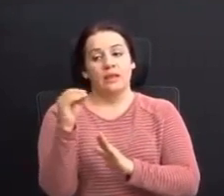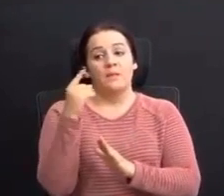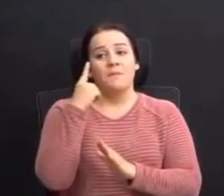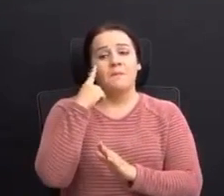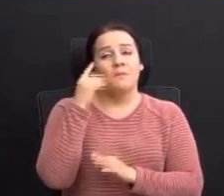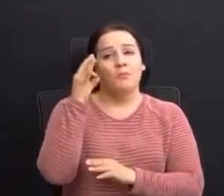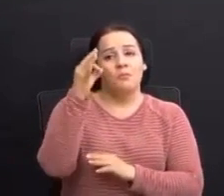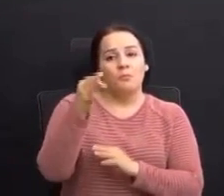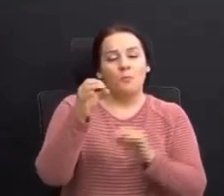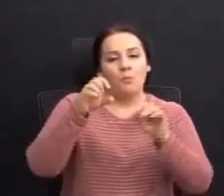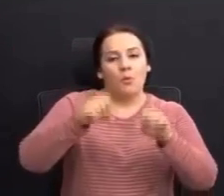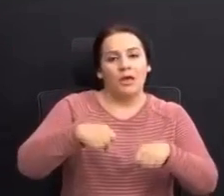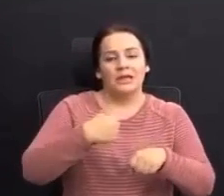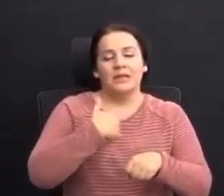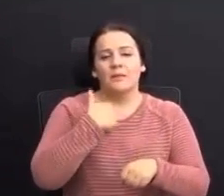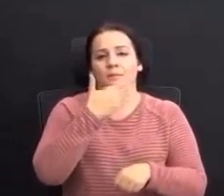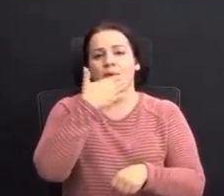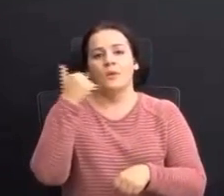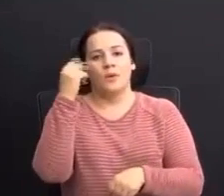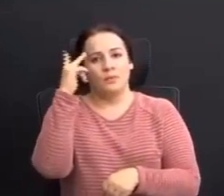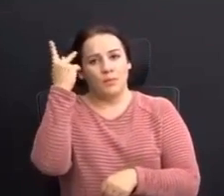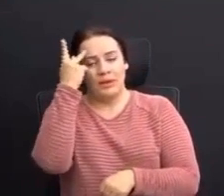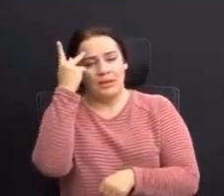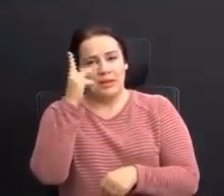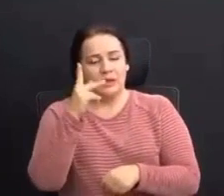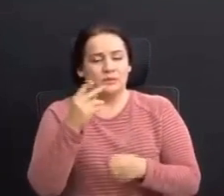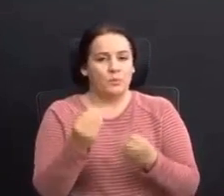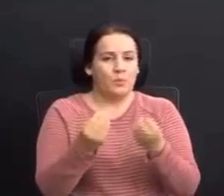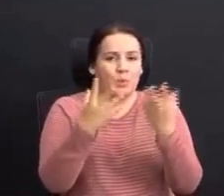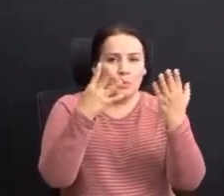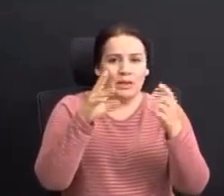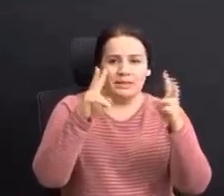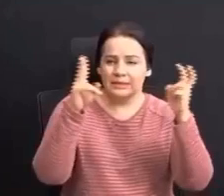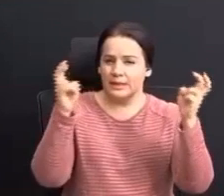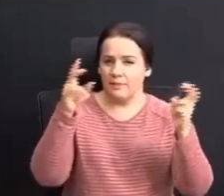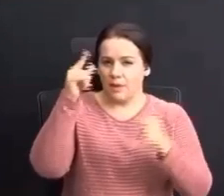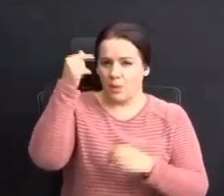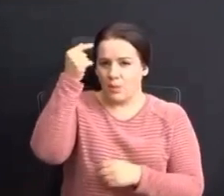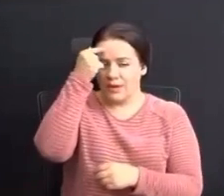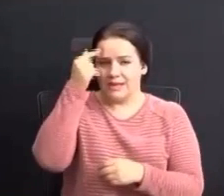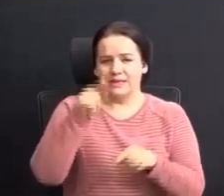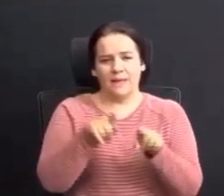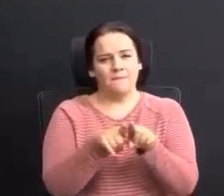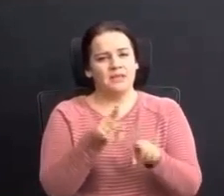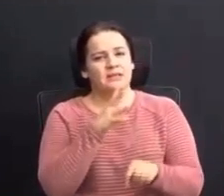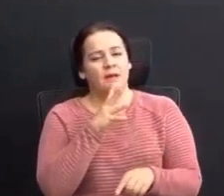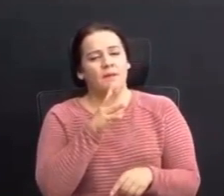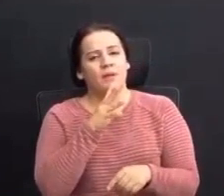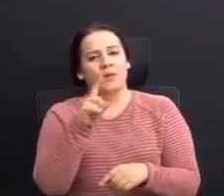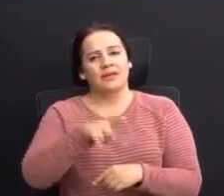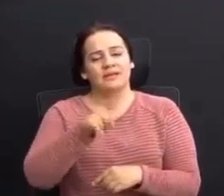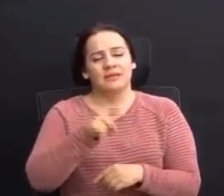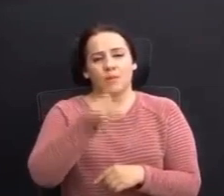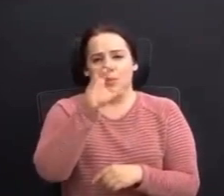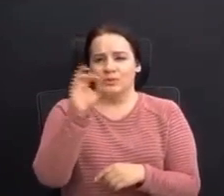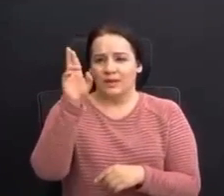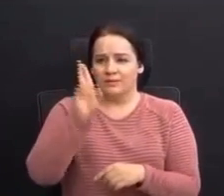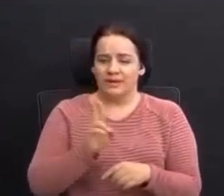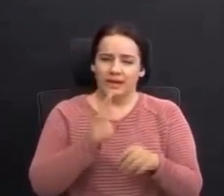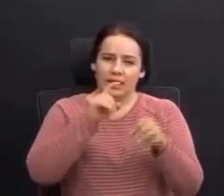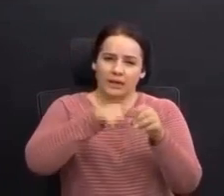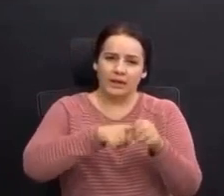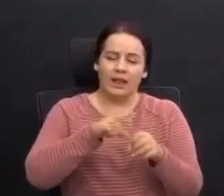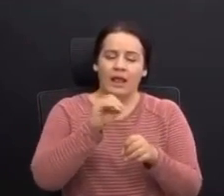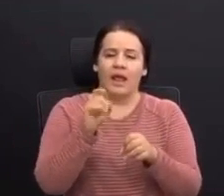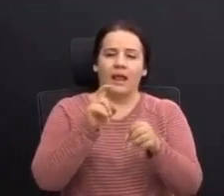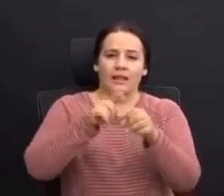mejores políticas públicas y en el tema de la gobernanza. También se ha hablado de la necesidad de que Costa Rica ingrese a la